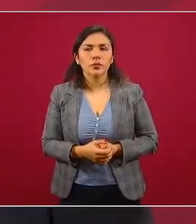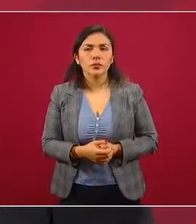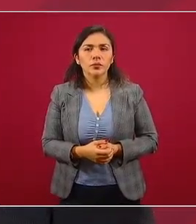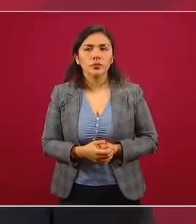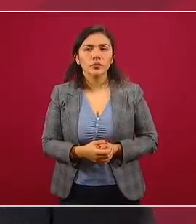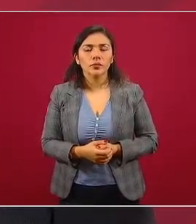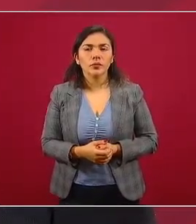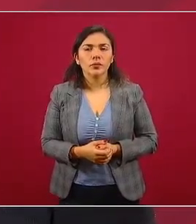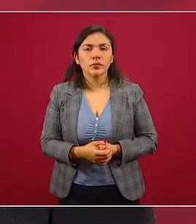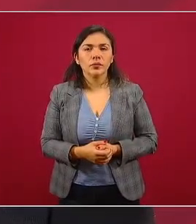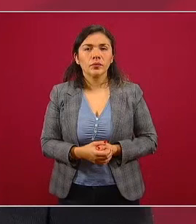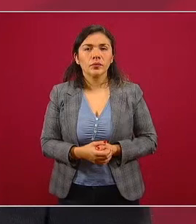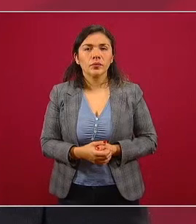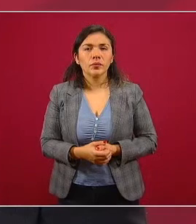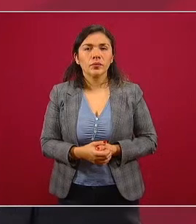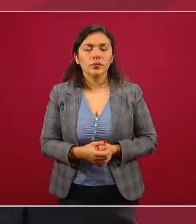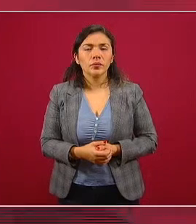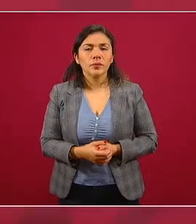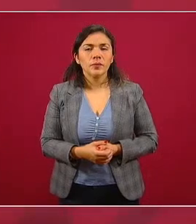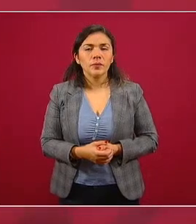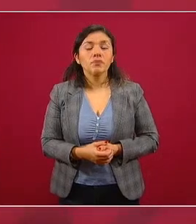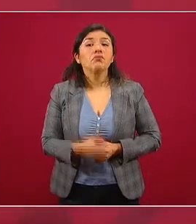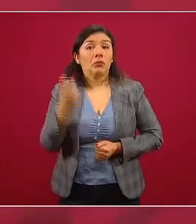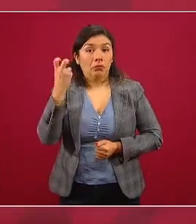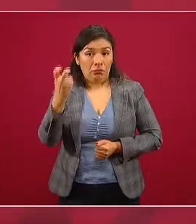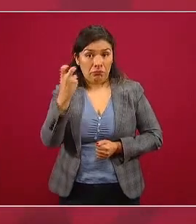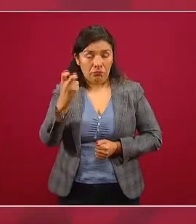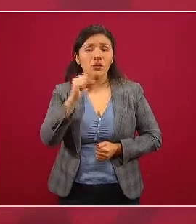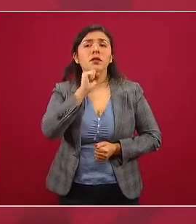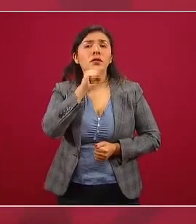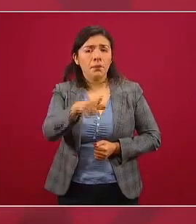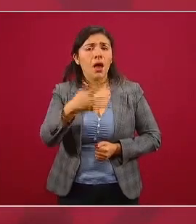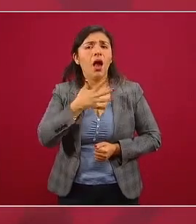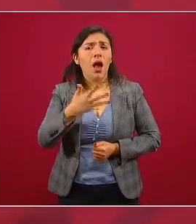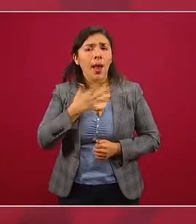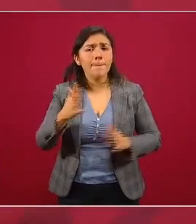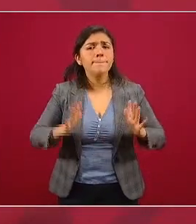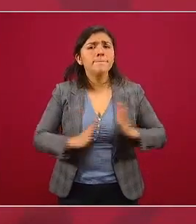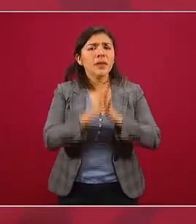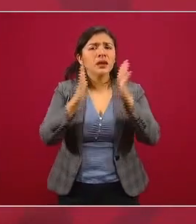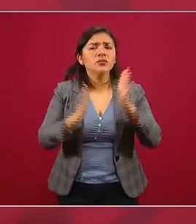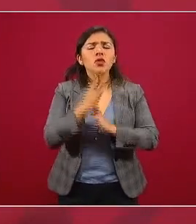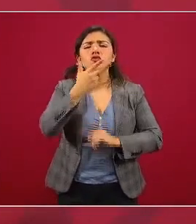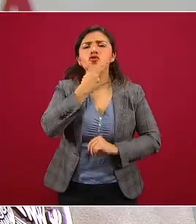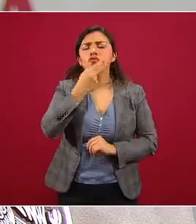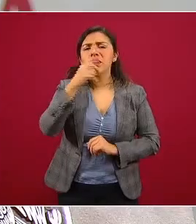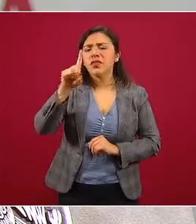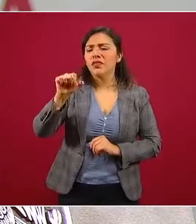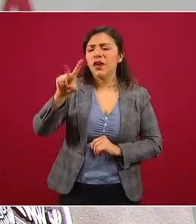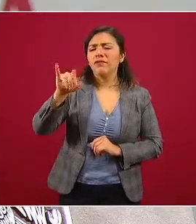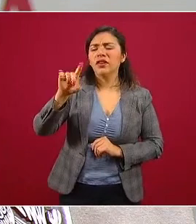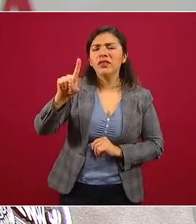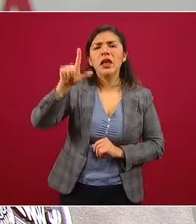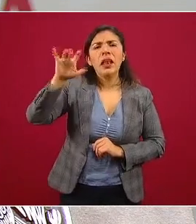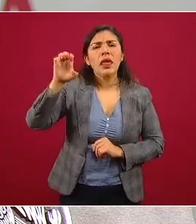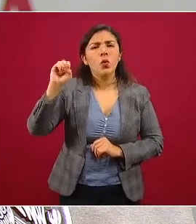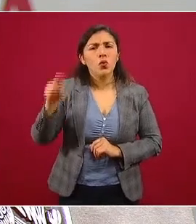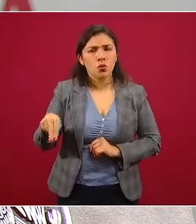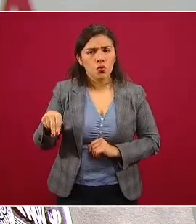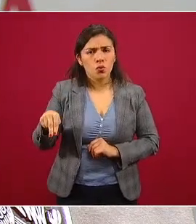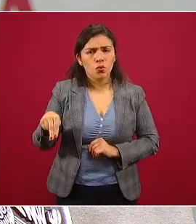también cuenta con la participación de David León,